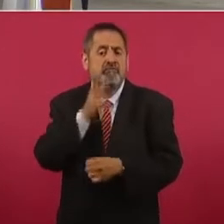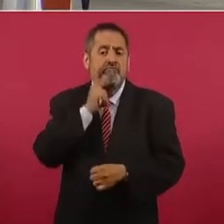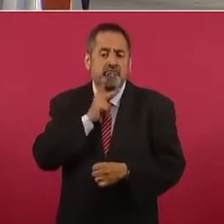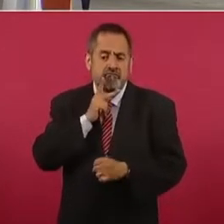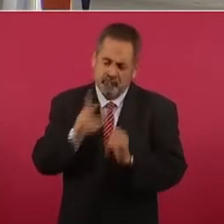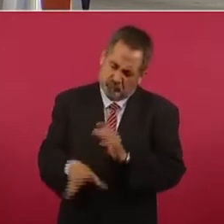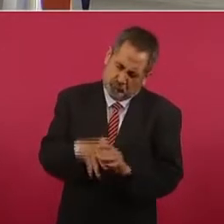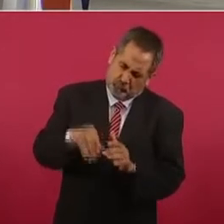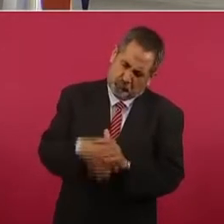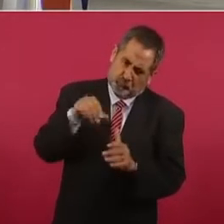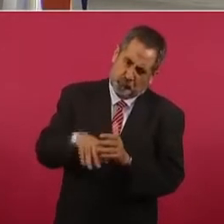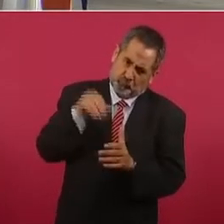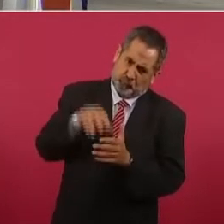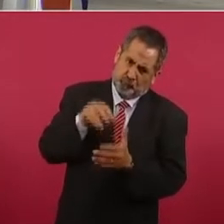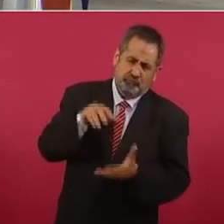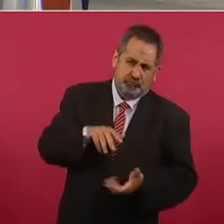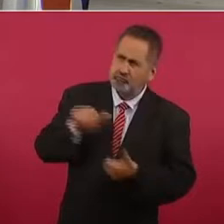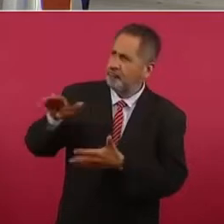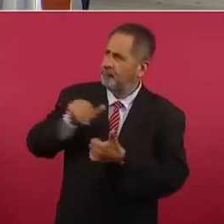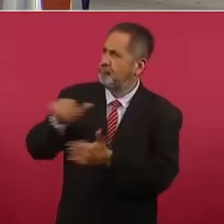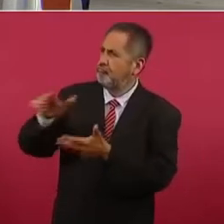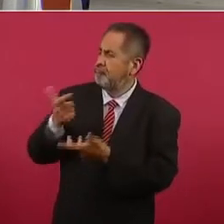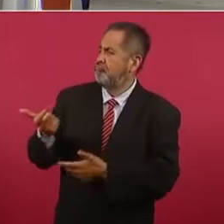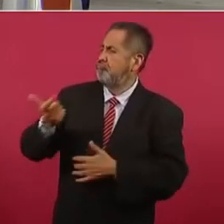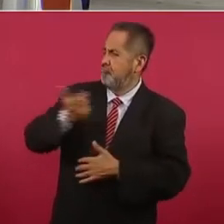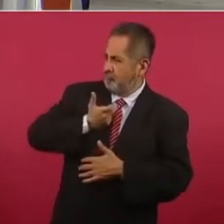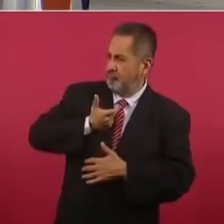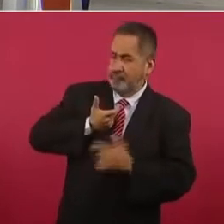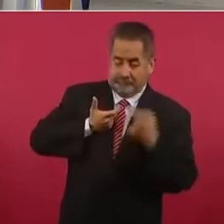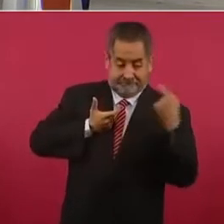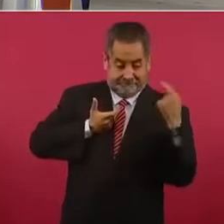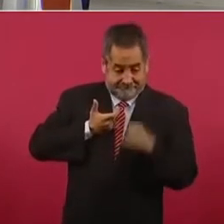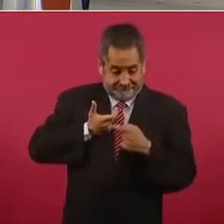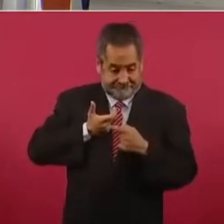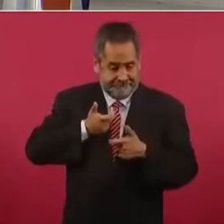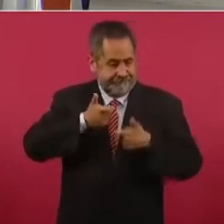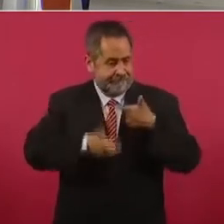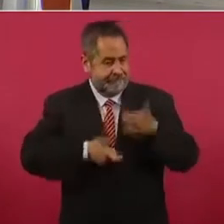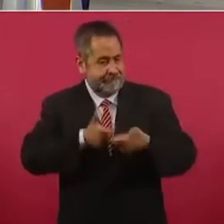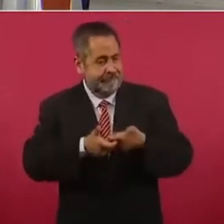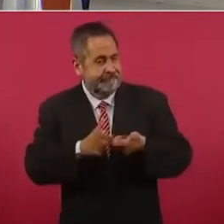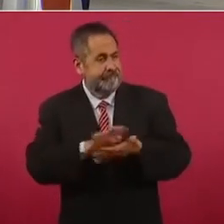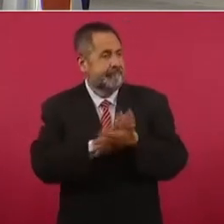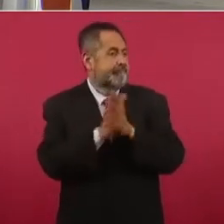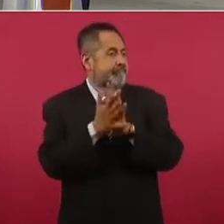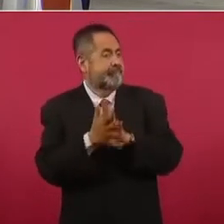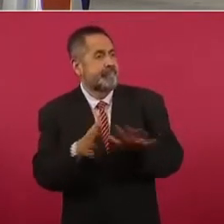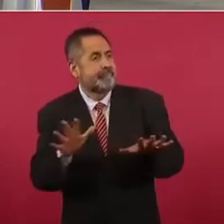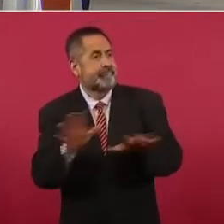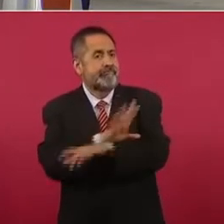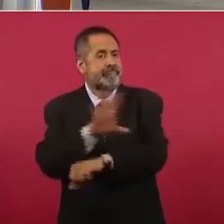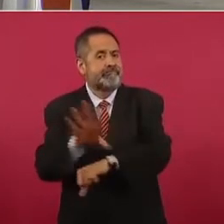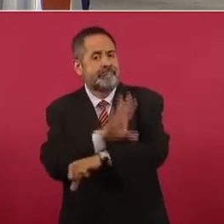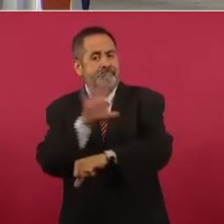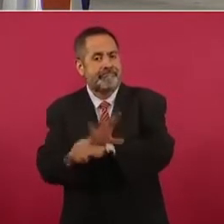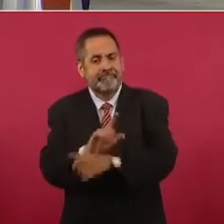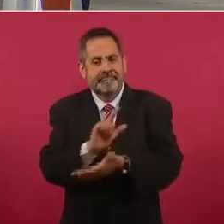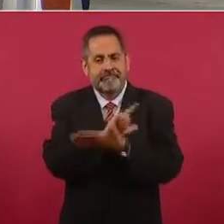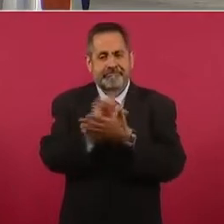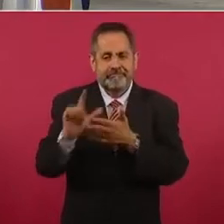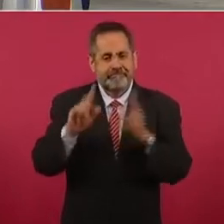una transición, un cambio inteligente hacia lo nuevo, hacia lo limpio, hacia las energías